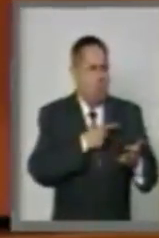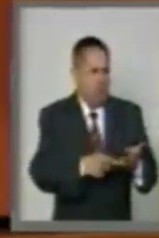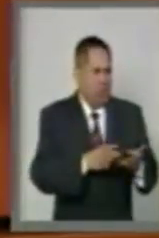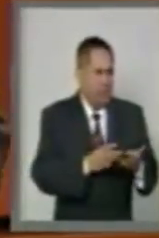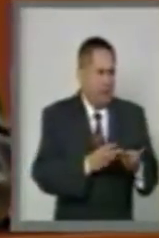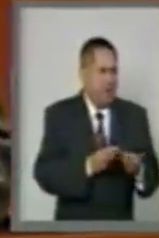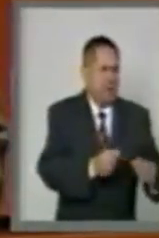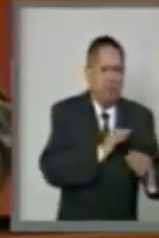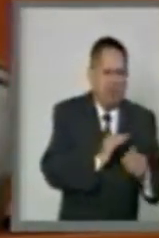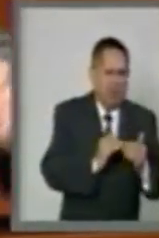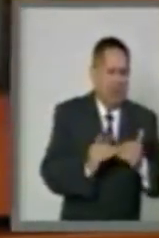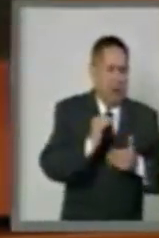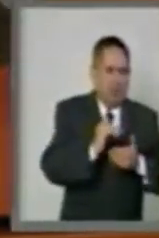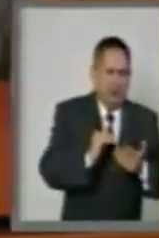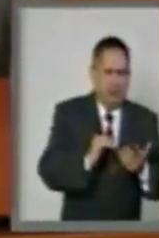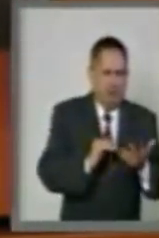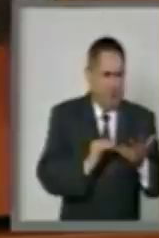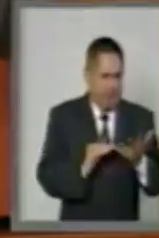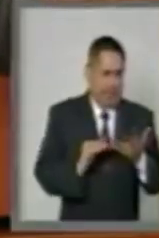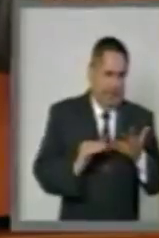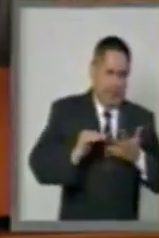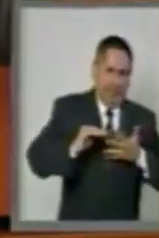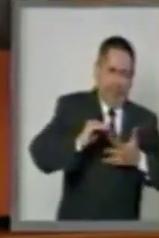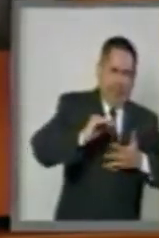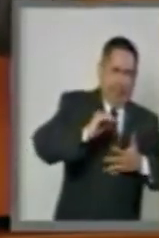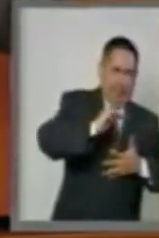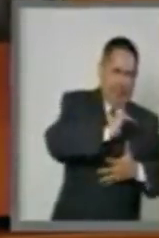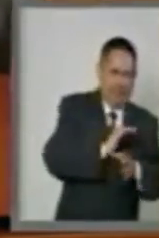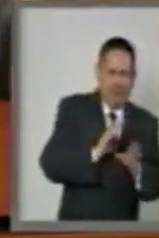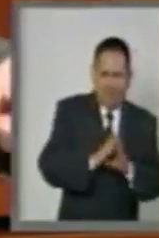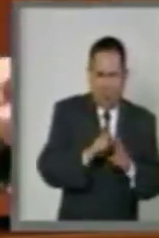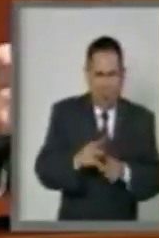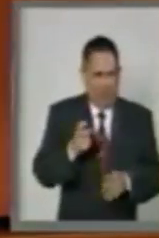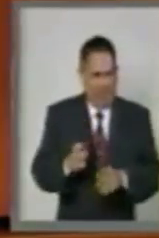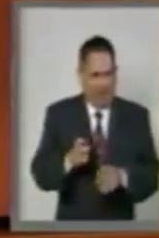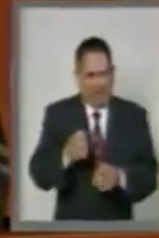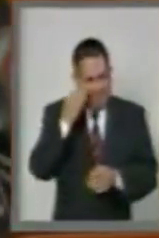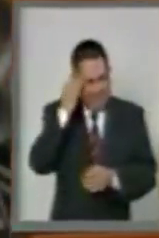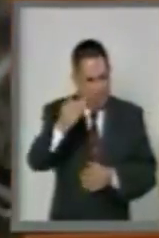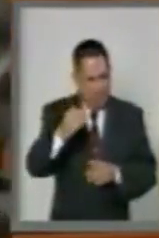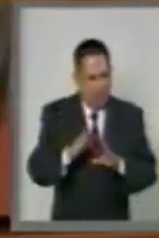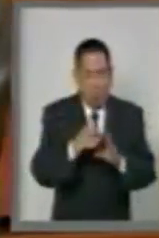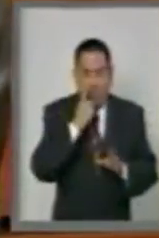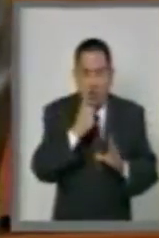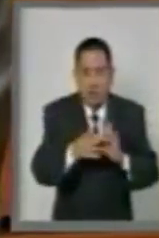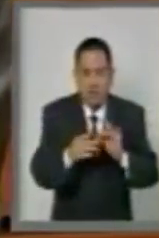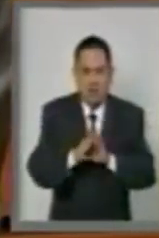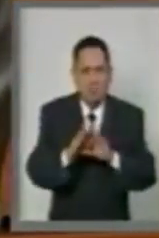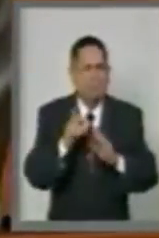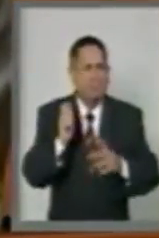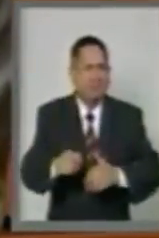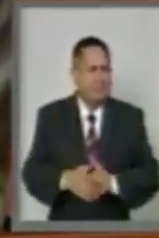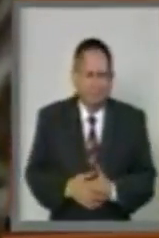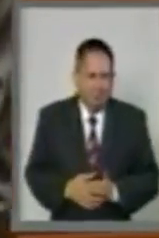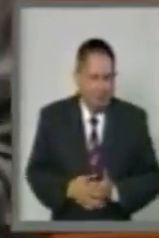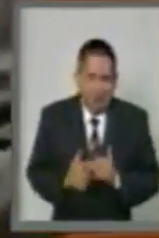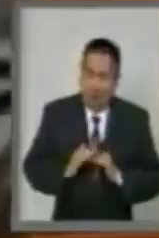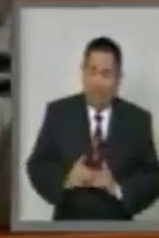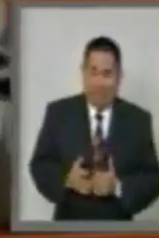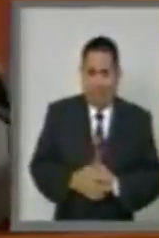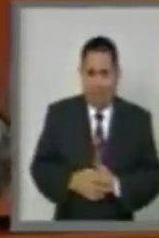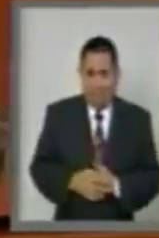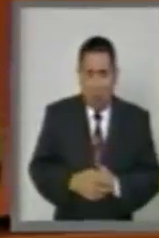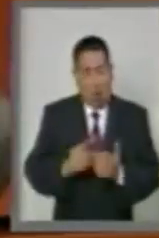resolverse. Y eso ha venido bajando en este sexenio. Y lo dicen con toda tranquilidad.